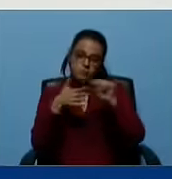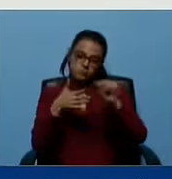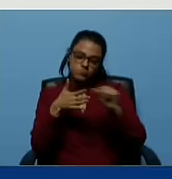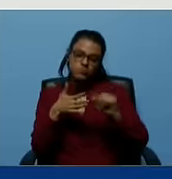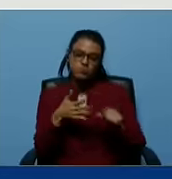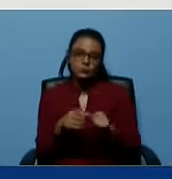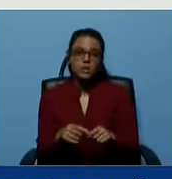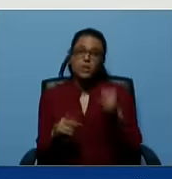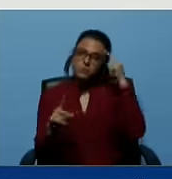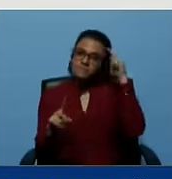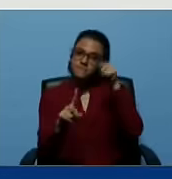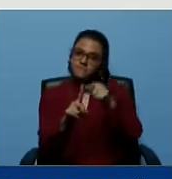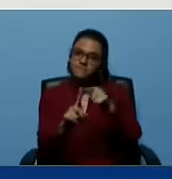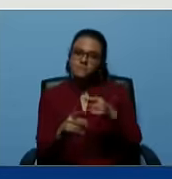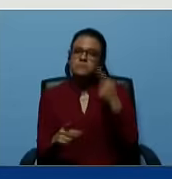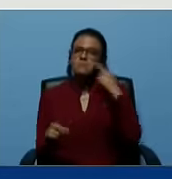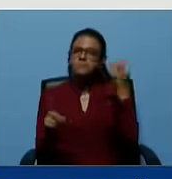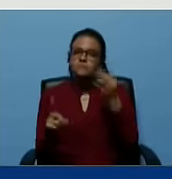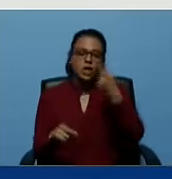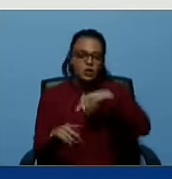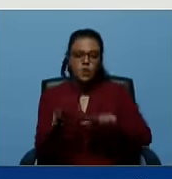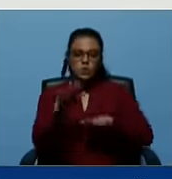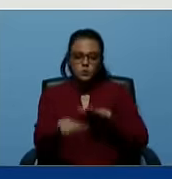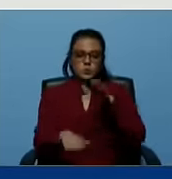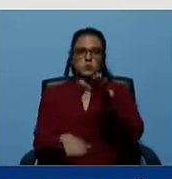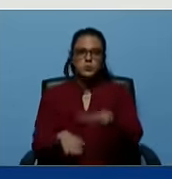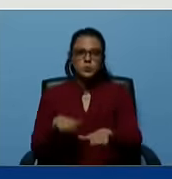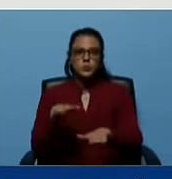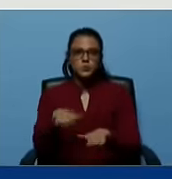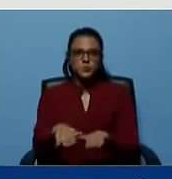precisamente para avanzar,